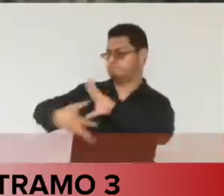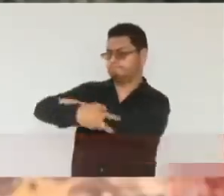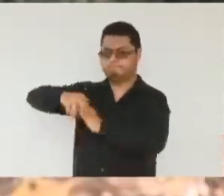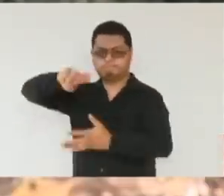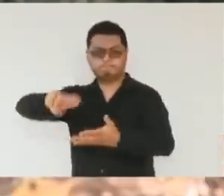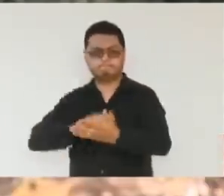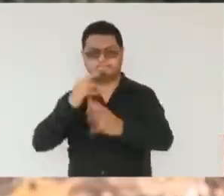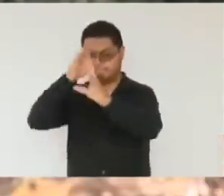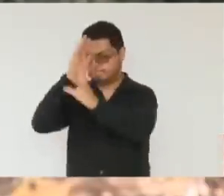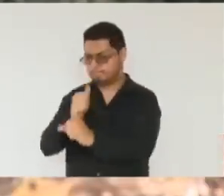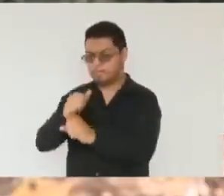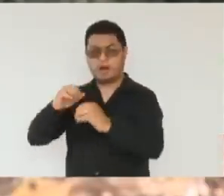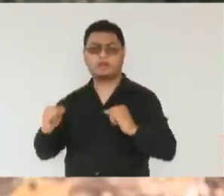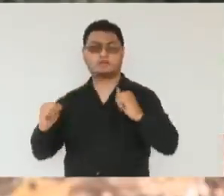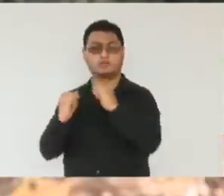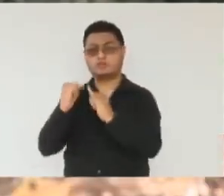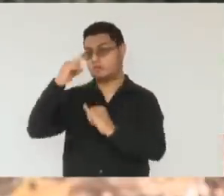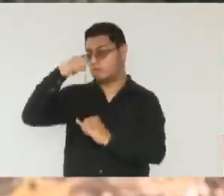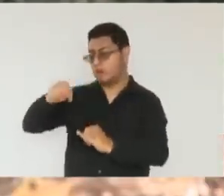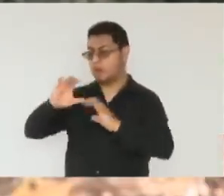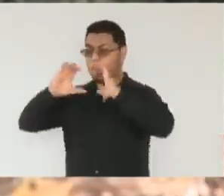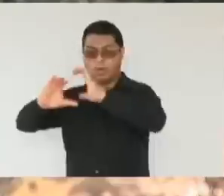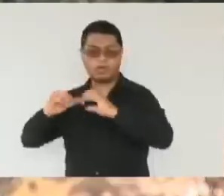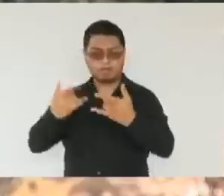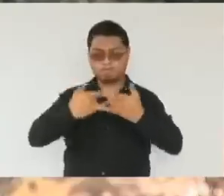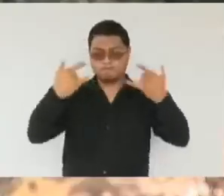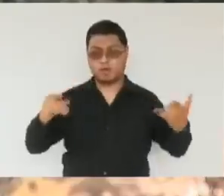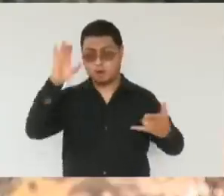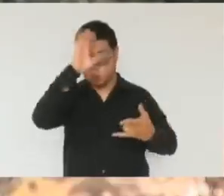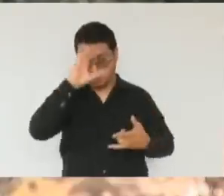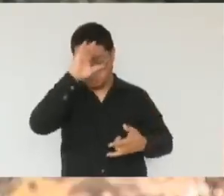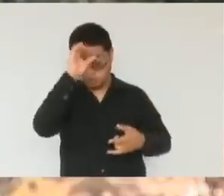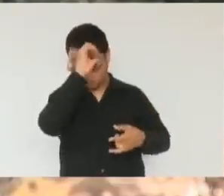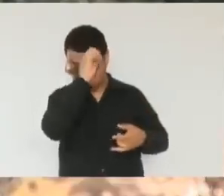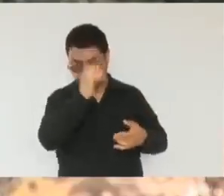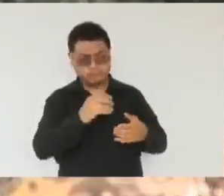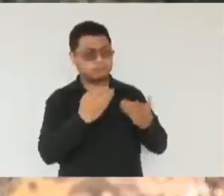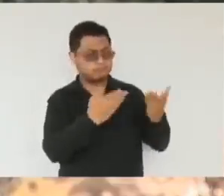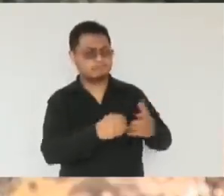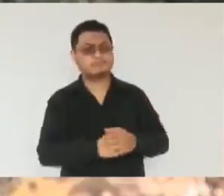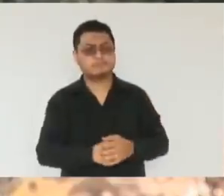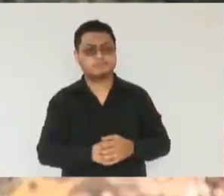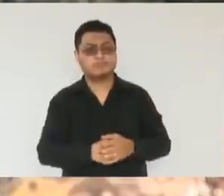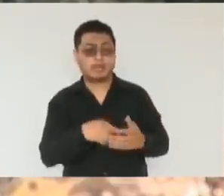comunicación con el Instituto Nacional de Antropología e Historia es absoluta. En la obra